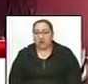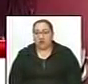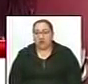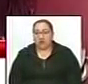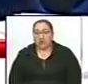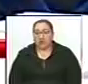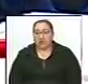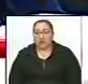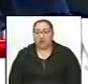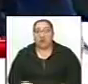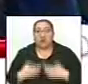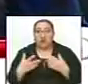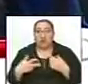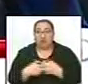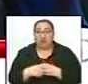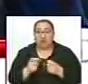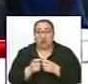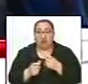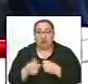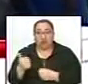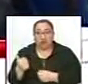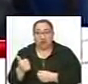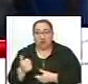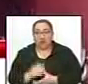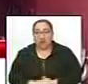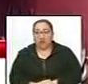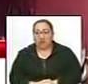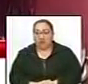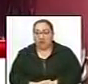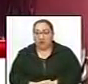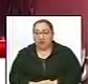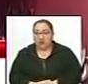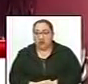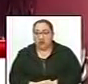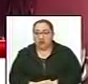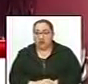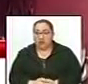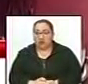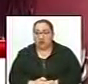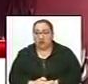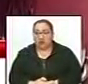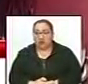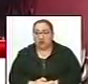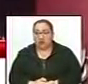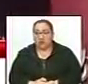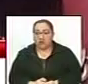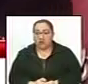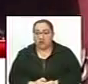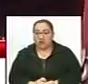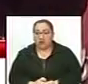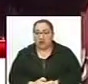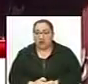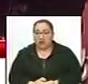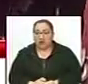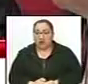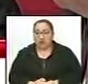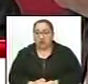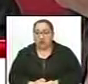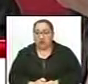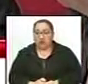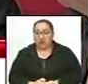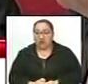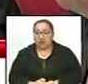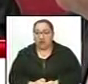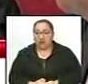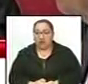Le doy una interrupción, presidente, al congresista Ceballos. Tiene la interrupción, congresista. Gracias. Bueno, quiero pedir disculpas si la